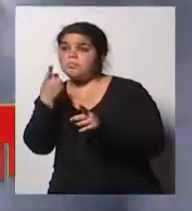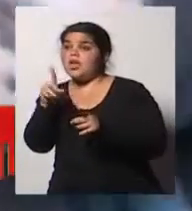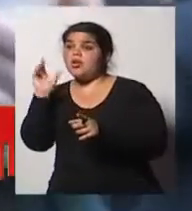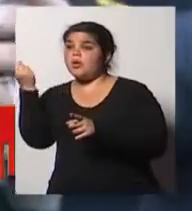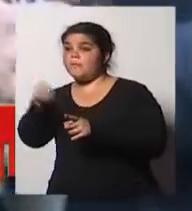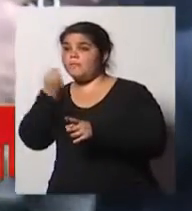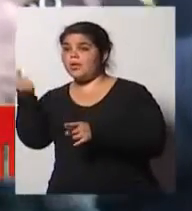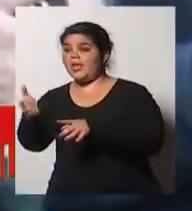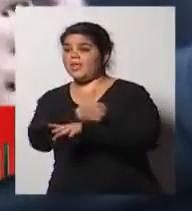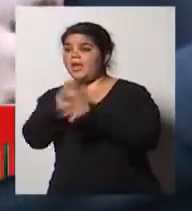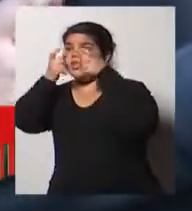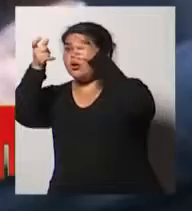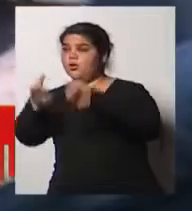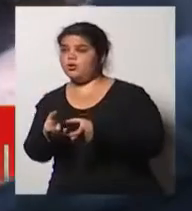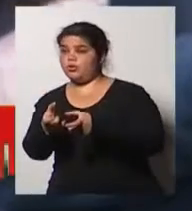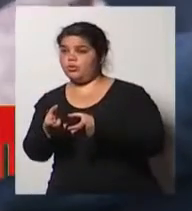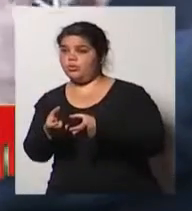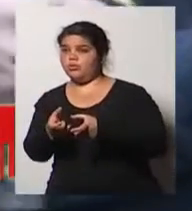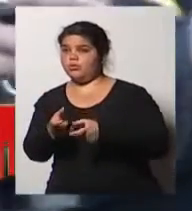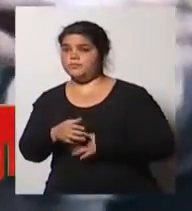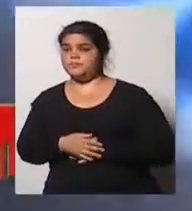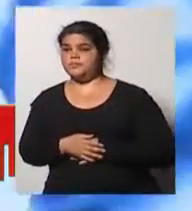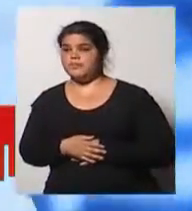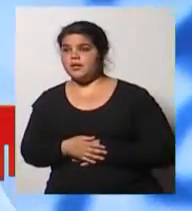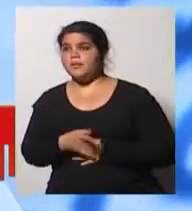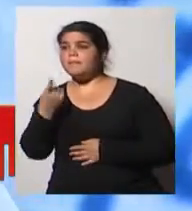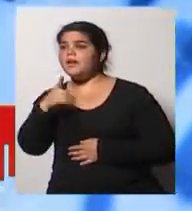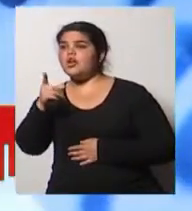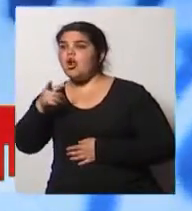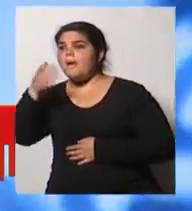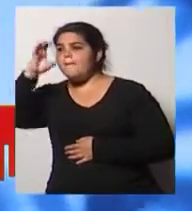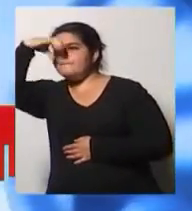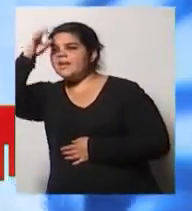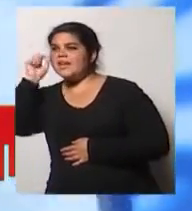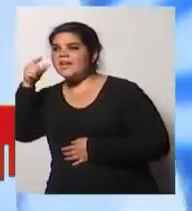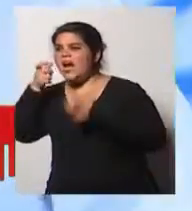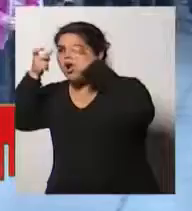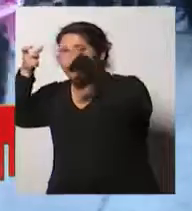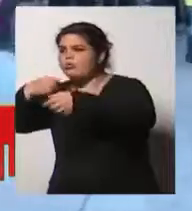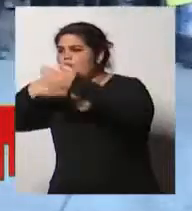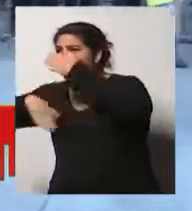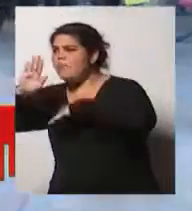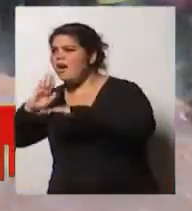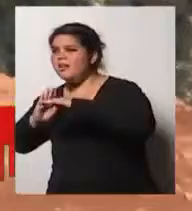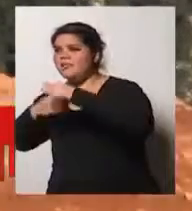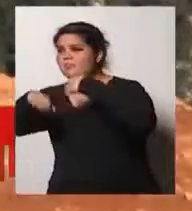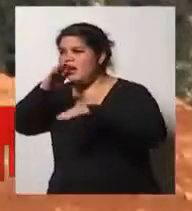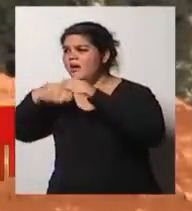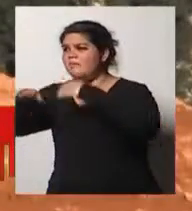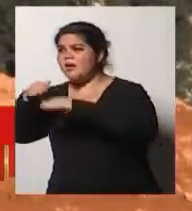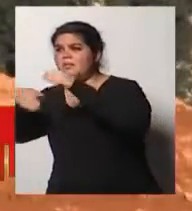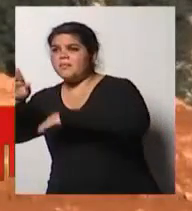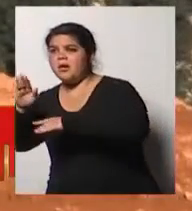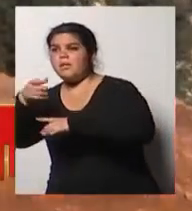cantidad de controles los tiene la minería en todo el mundo. La minería funciona en los países, imagínense ustedes los países